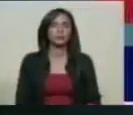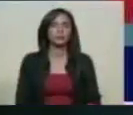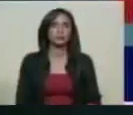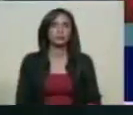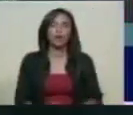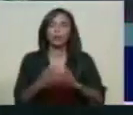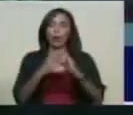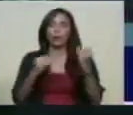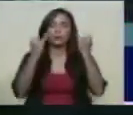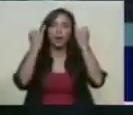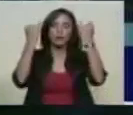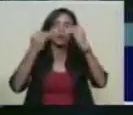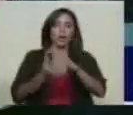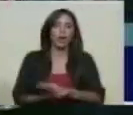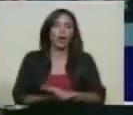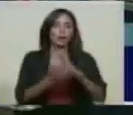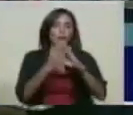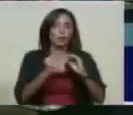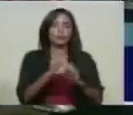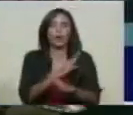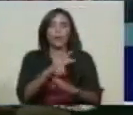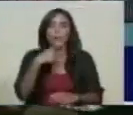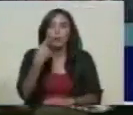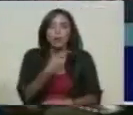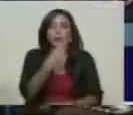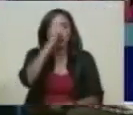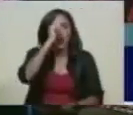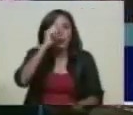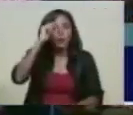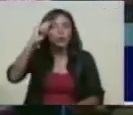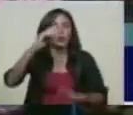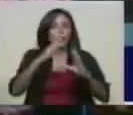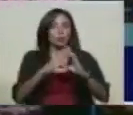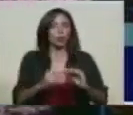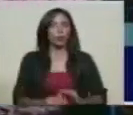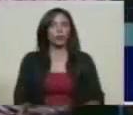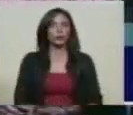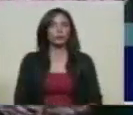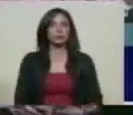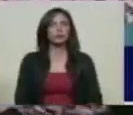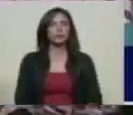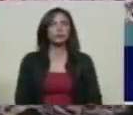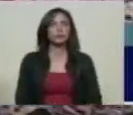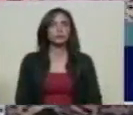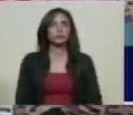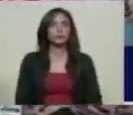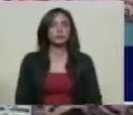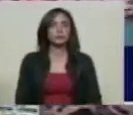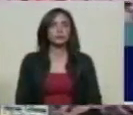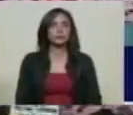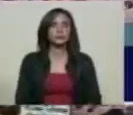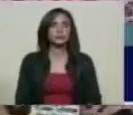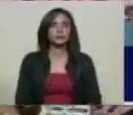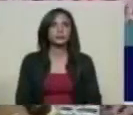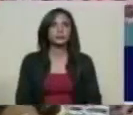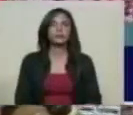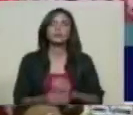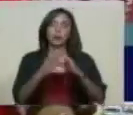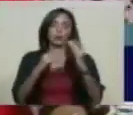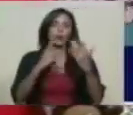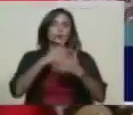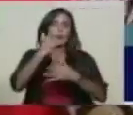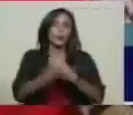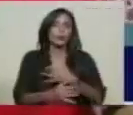política, de la alta estrategia del partido, de la revolución y del proyecto